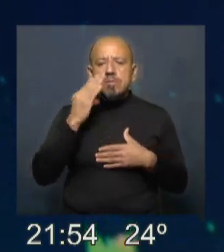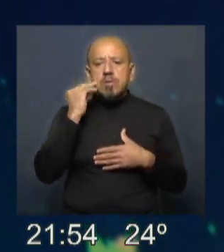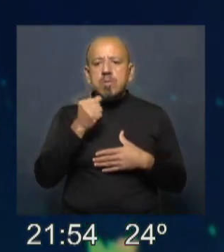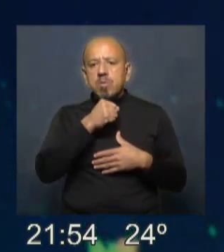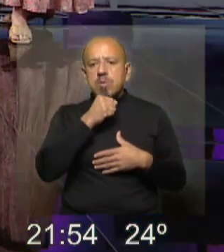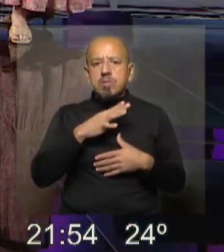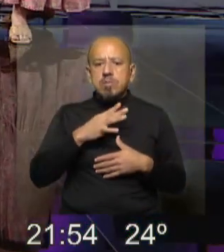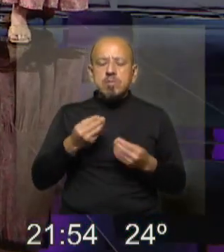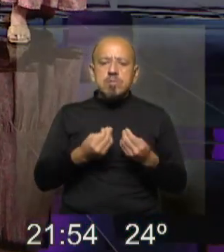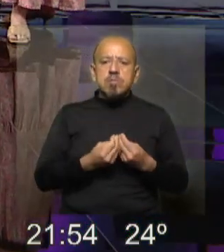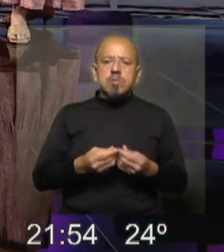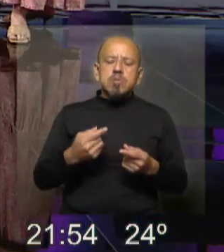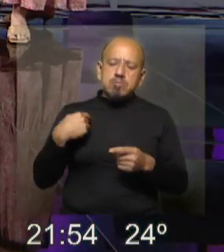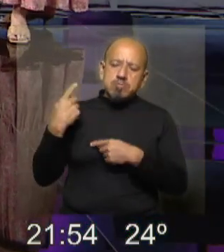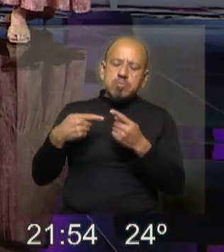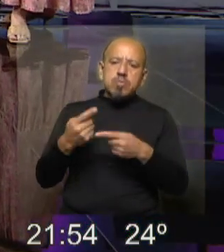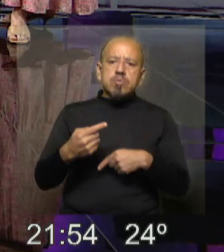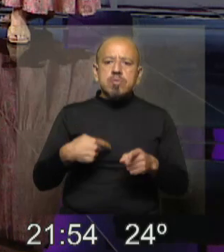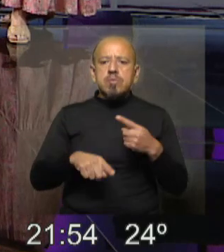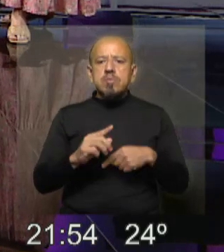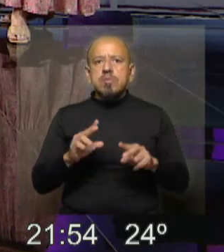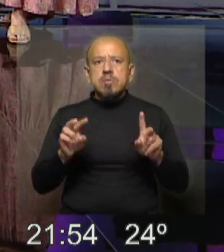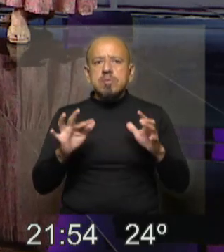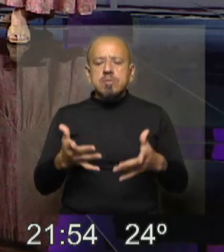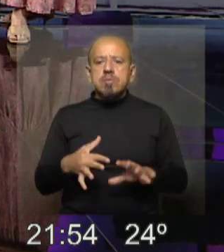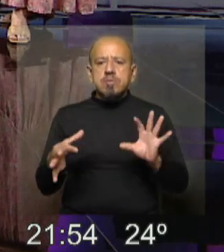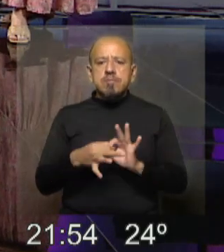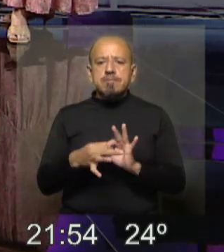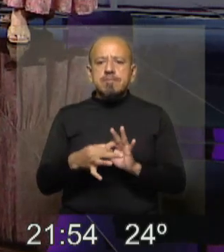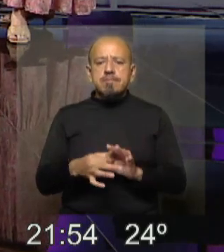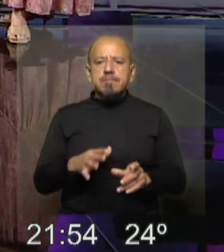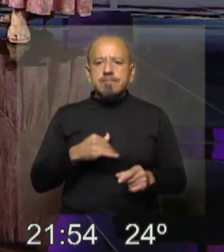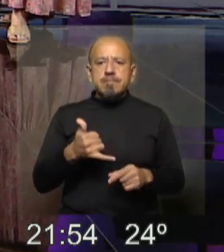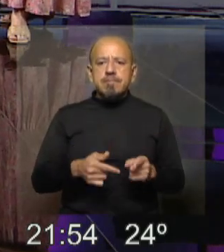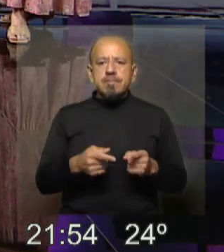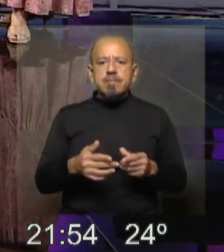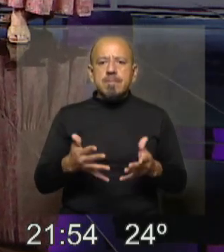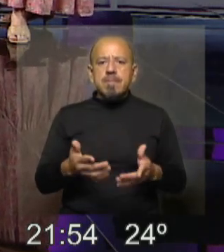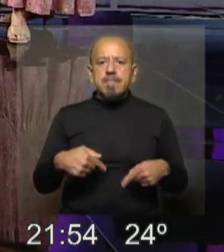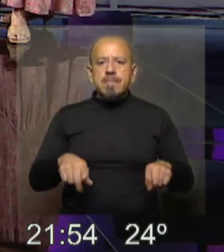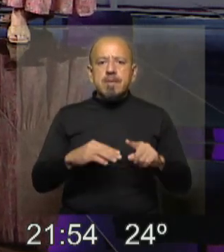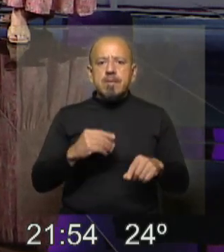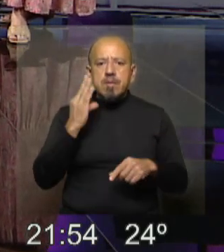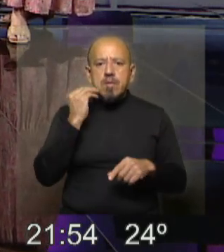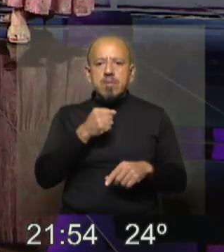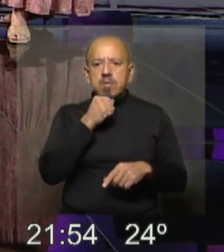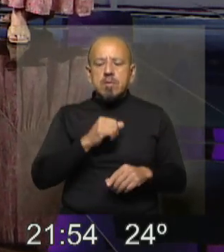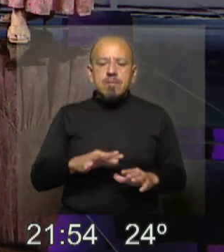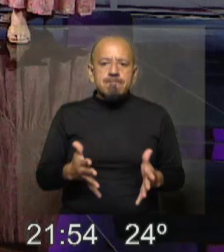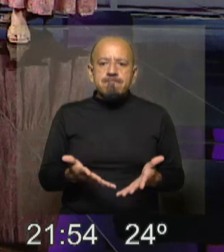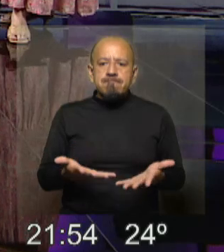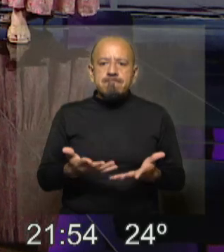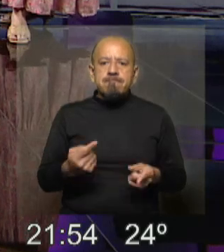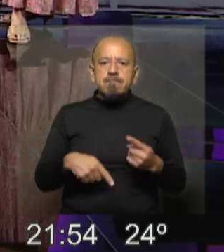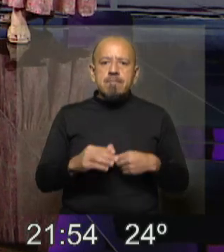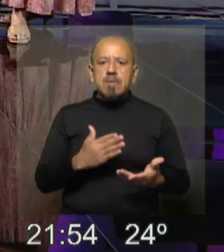tangueros y de alguna forma es como una suerte de conexión que uno tiene con los abuelos que ya no están, ¿no? ¿Verdad? Pero que,